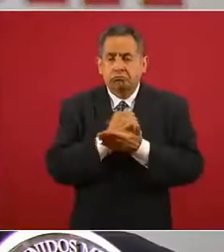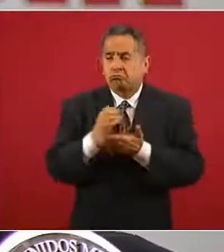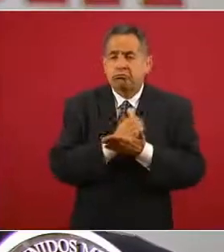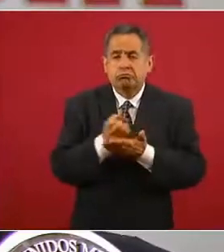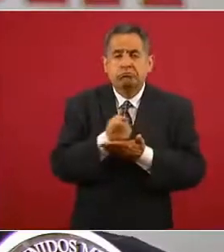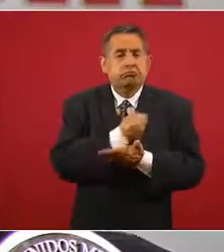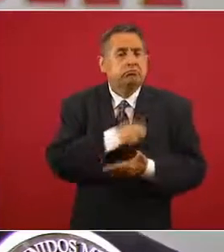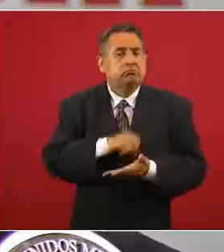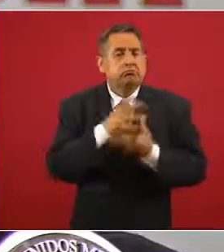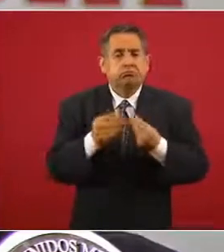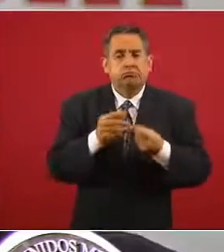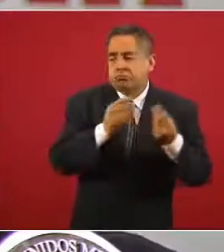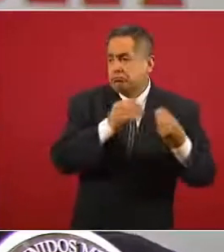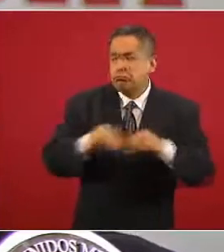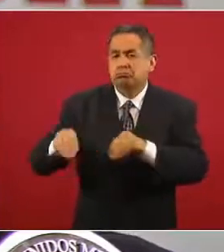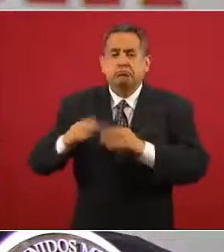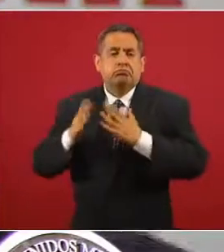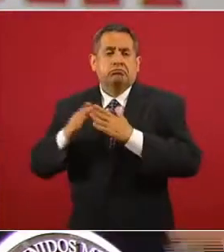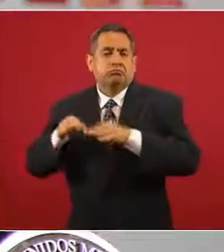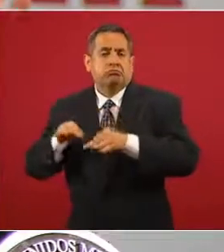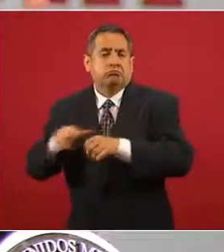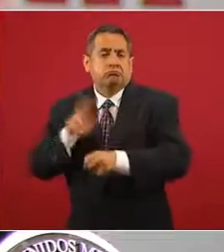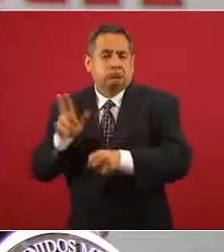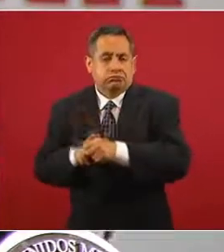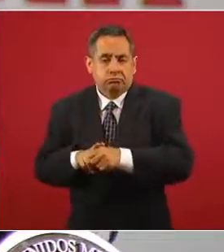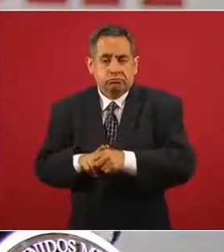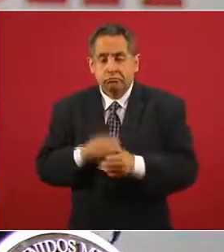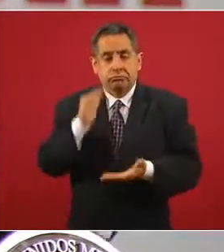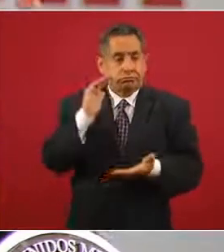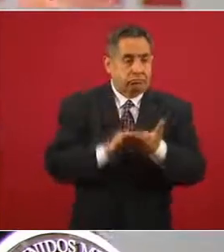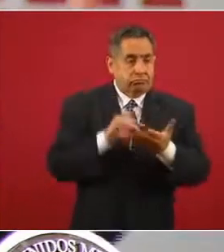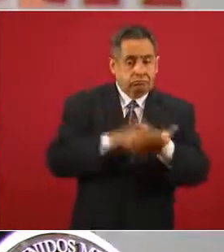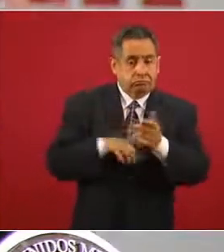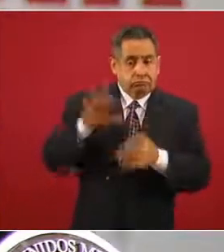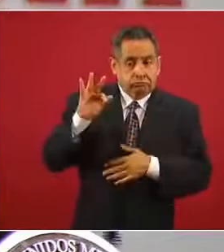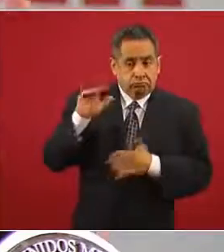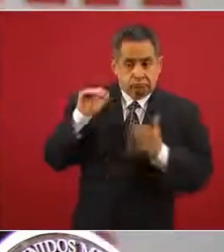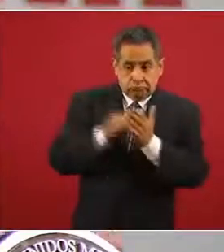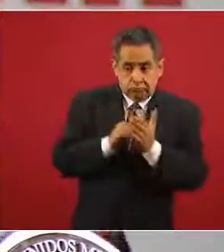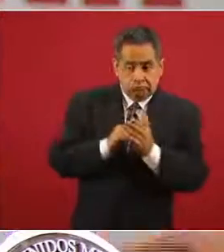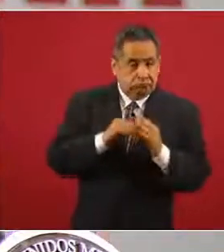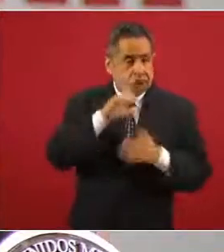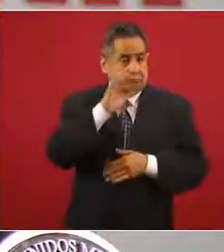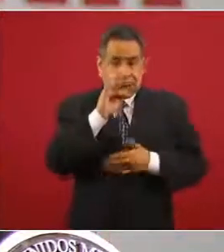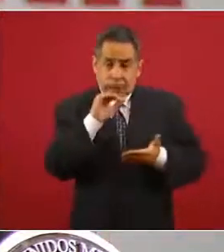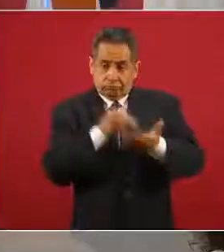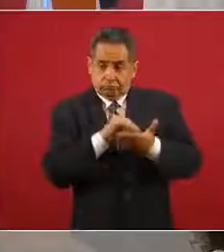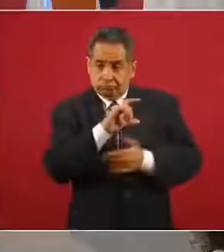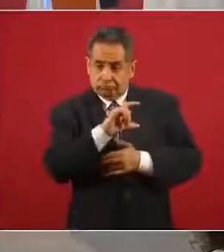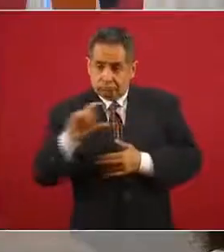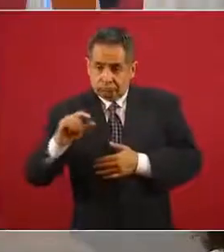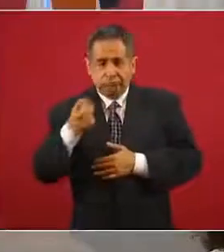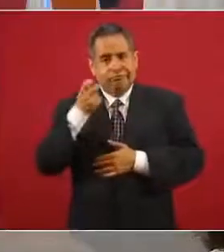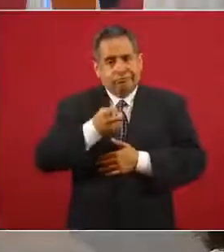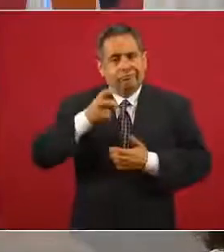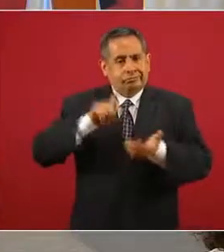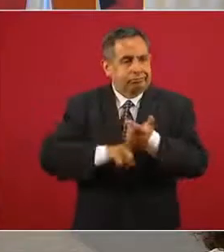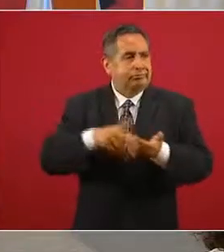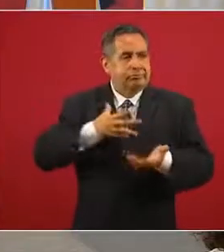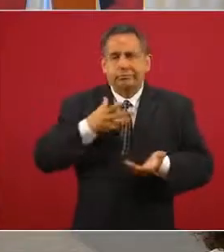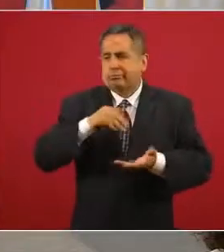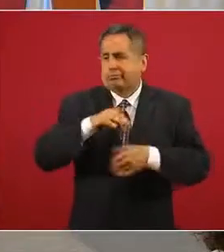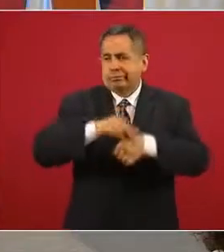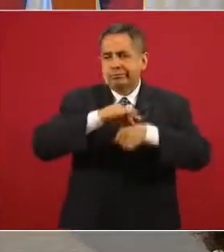Y solamente menos de 40,000 son de los últimos 15 días y es el tamaño real de la epidemia. No solamente pasa